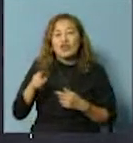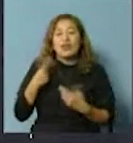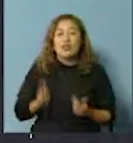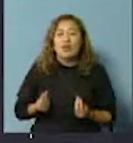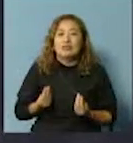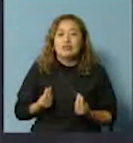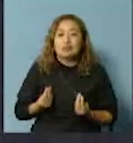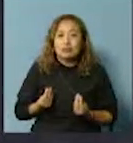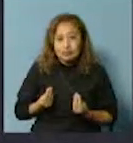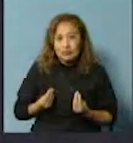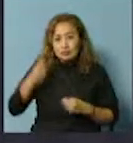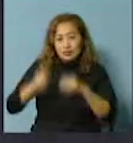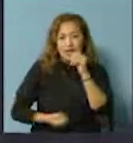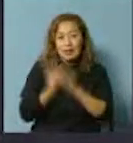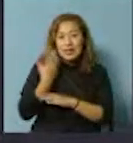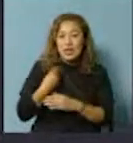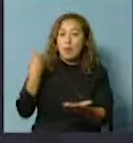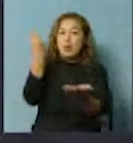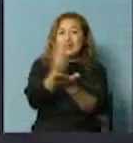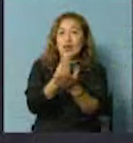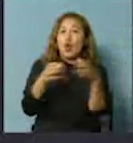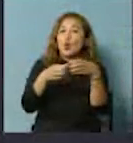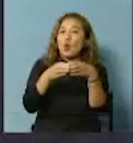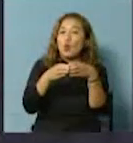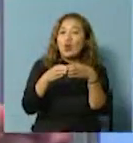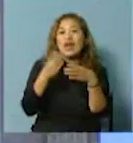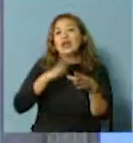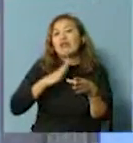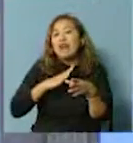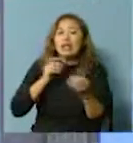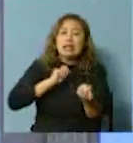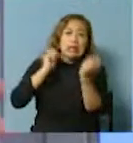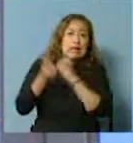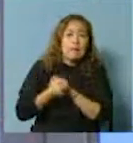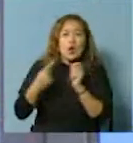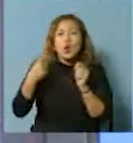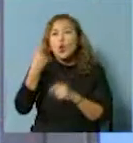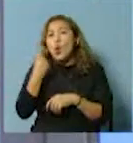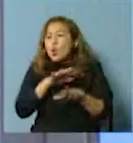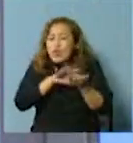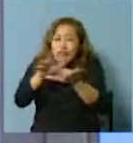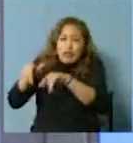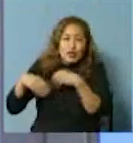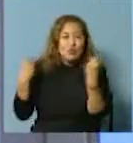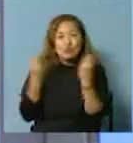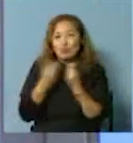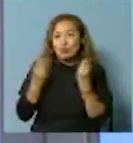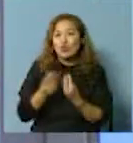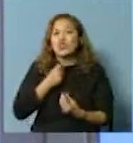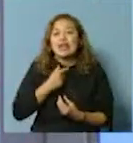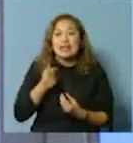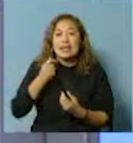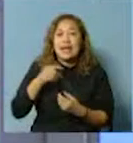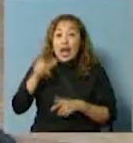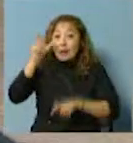que a la mañana se iba a presentar la fórmula que no hubo fórmula que hubo un millón de versiones sobre las pretensiones que